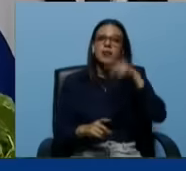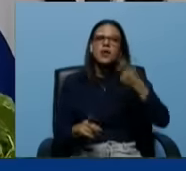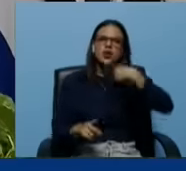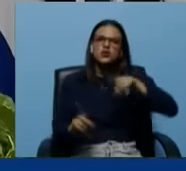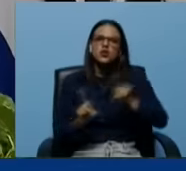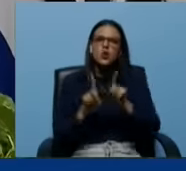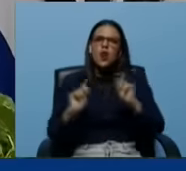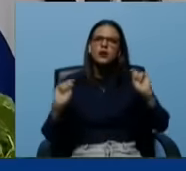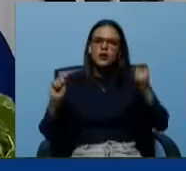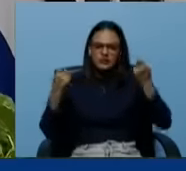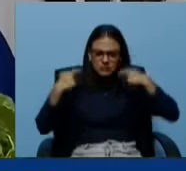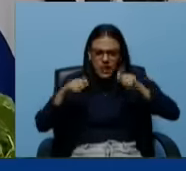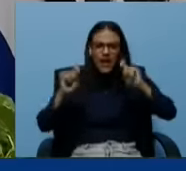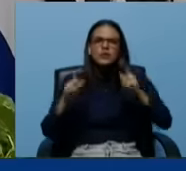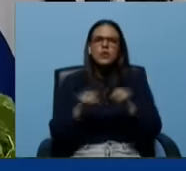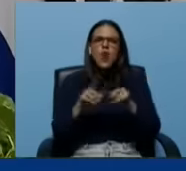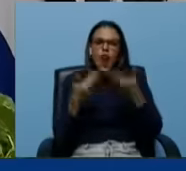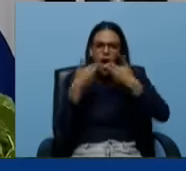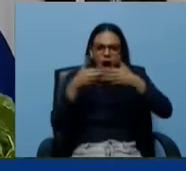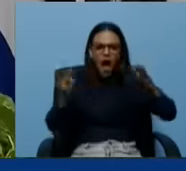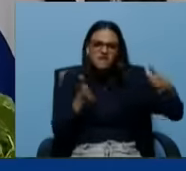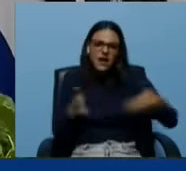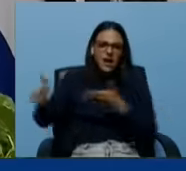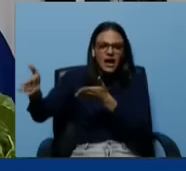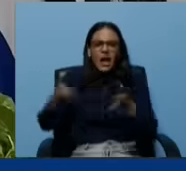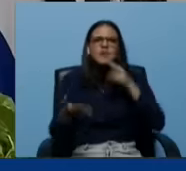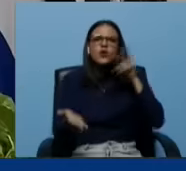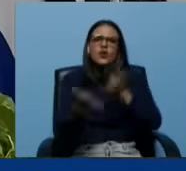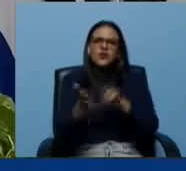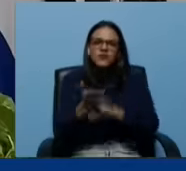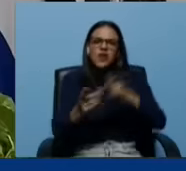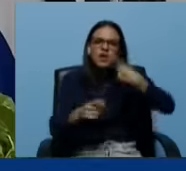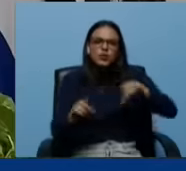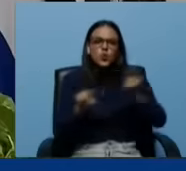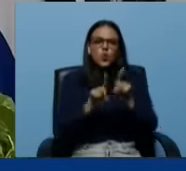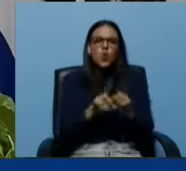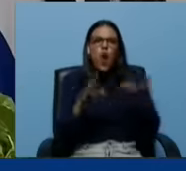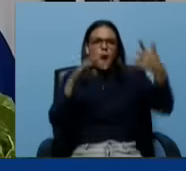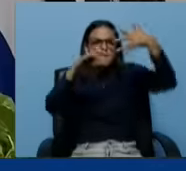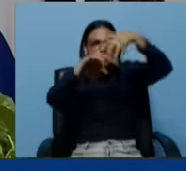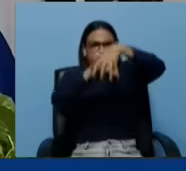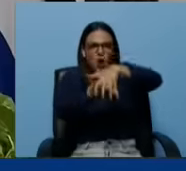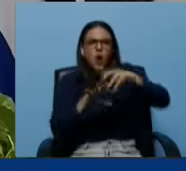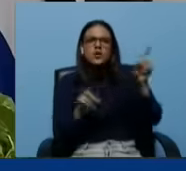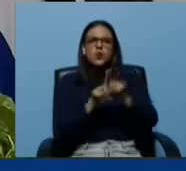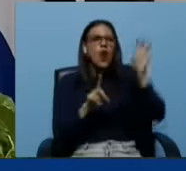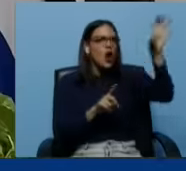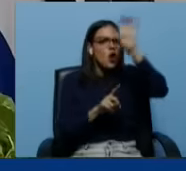de abrir el camino a un verdadero proceso de integración de nuestros países,